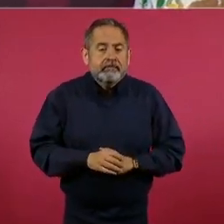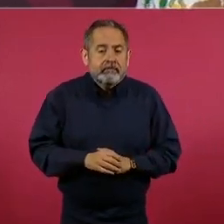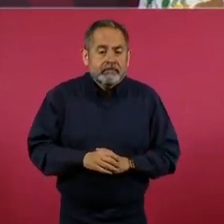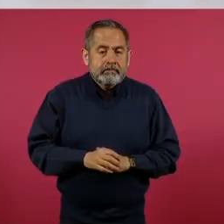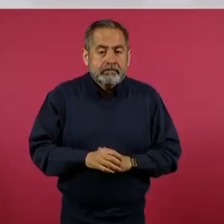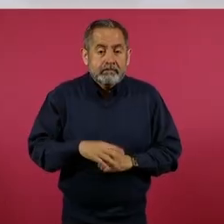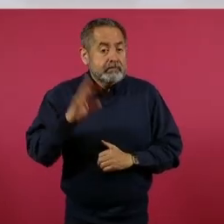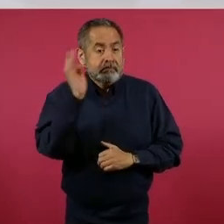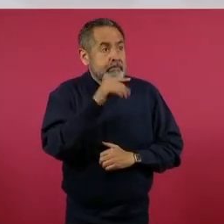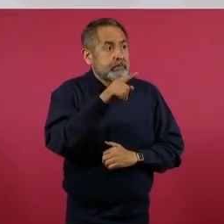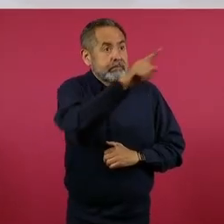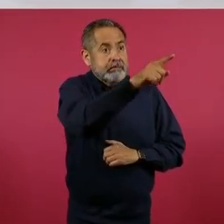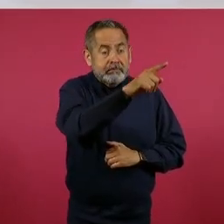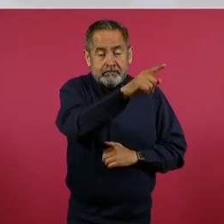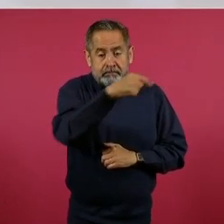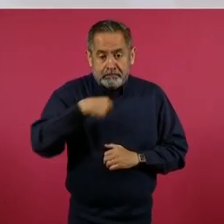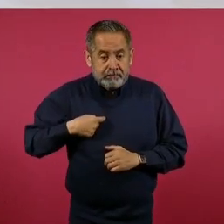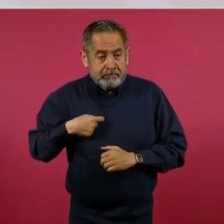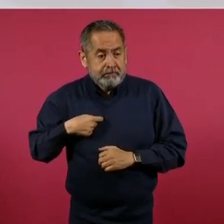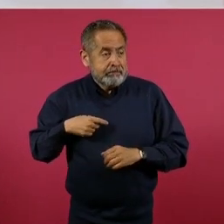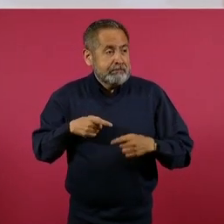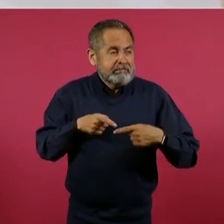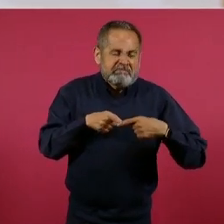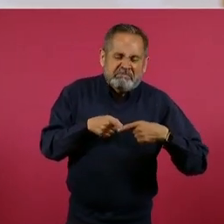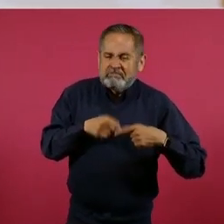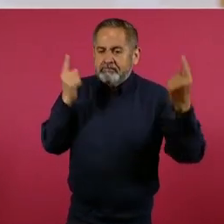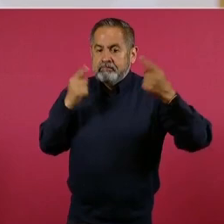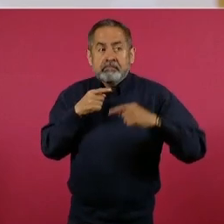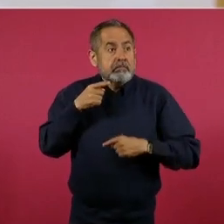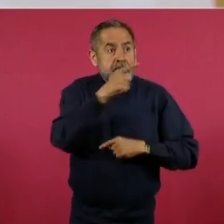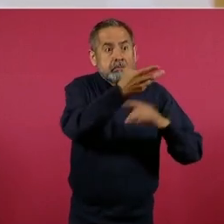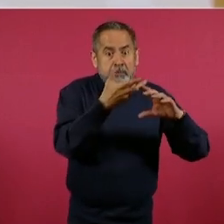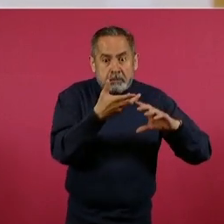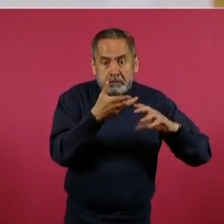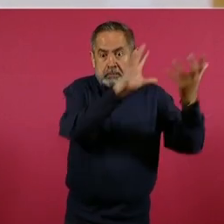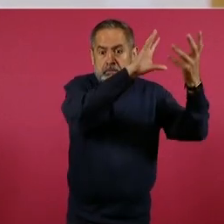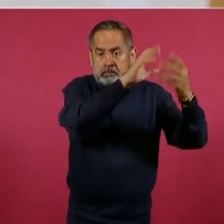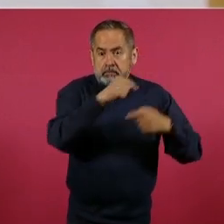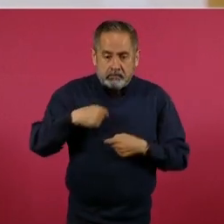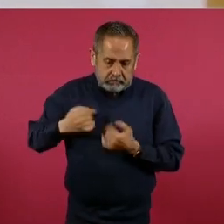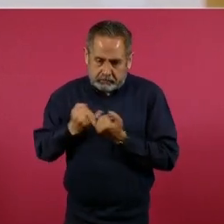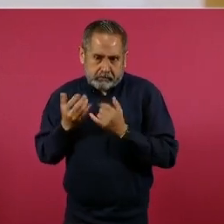Sería un caos para ellos y también para nosotros.